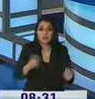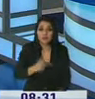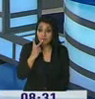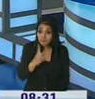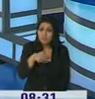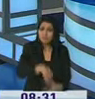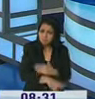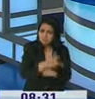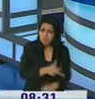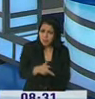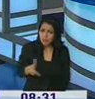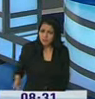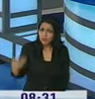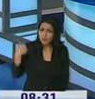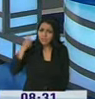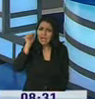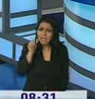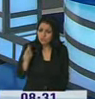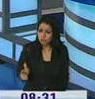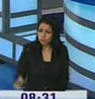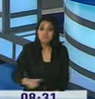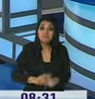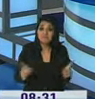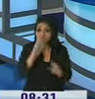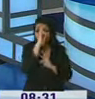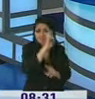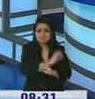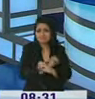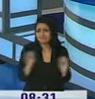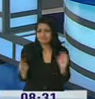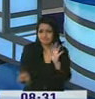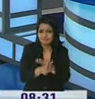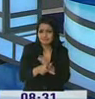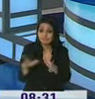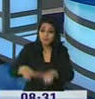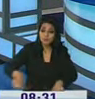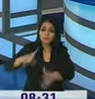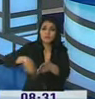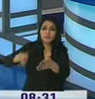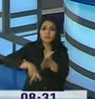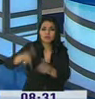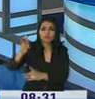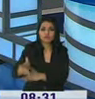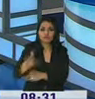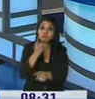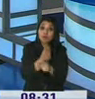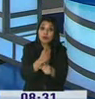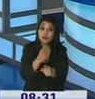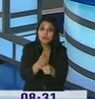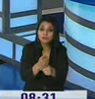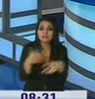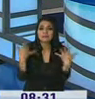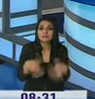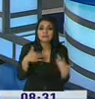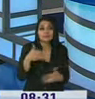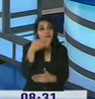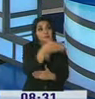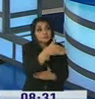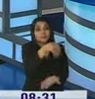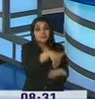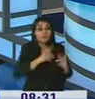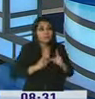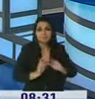parqueaderos y zona azul, absolutamente todo, pero estaban en lugares prohibidos por las autoridades. Así que abortó el ABC